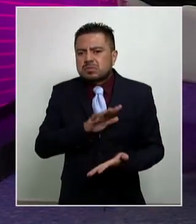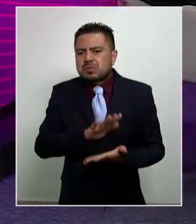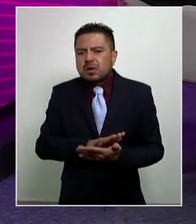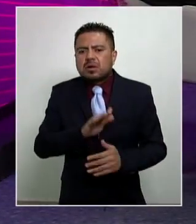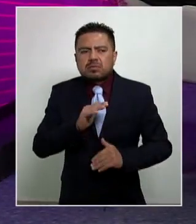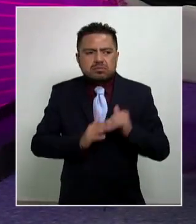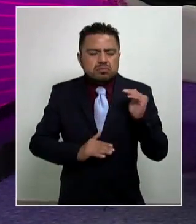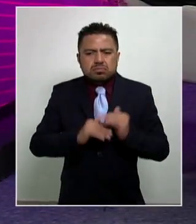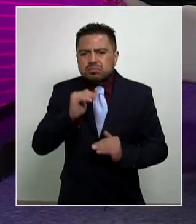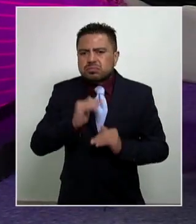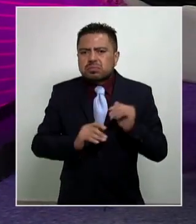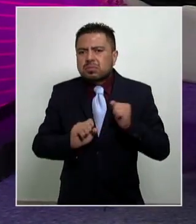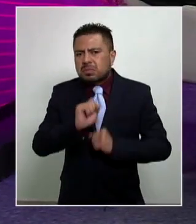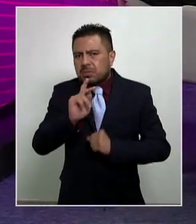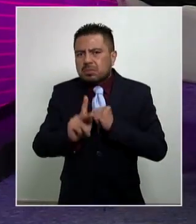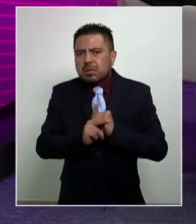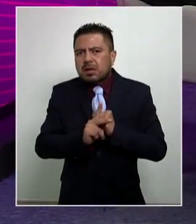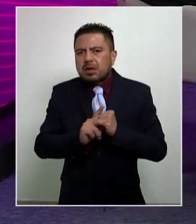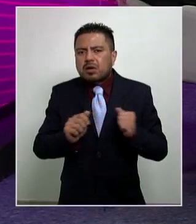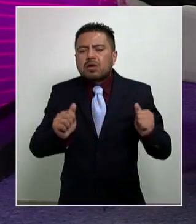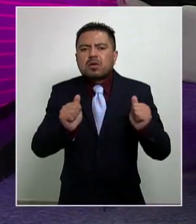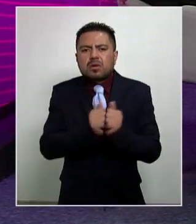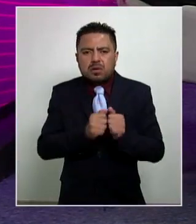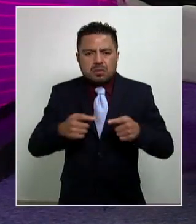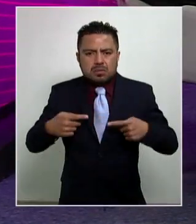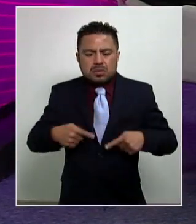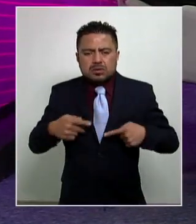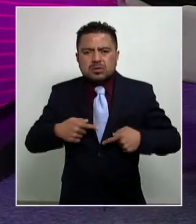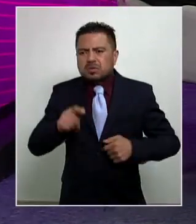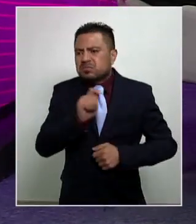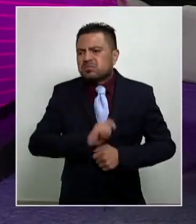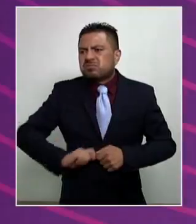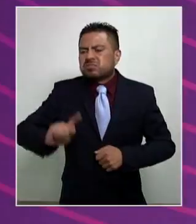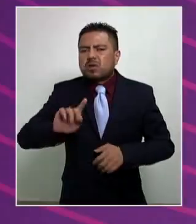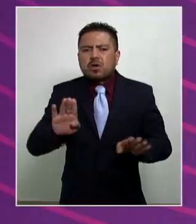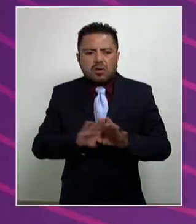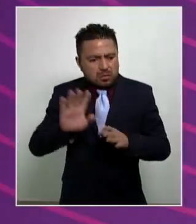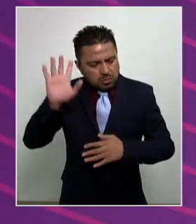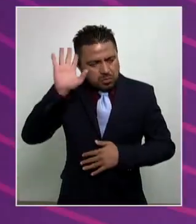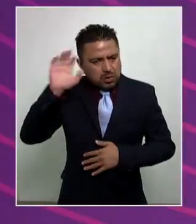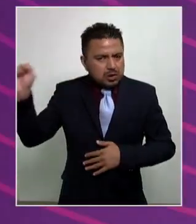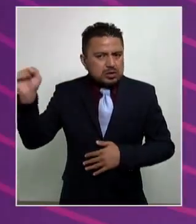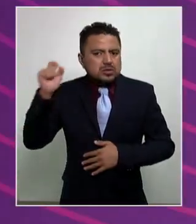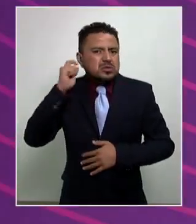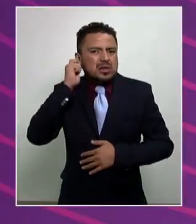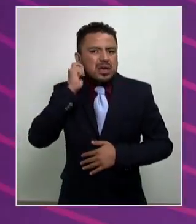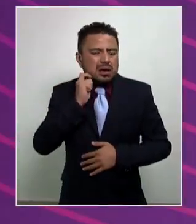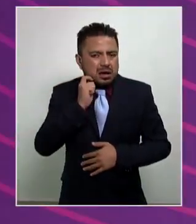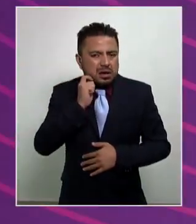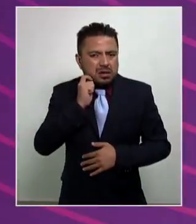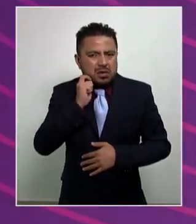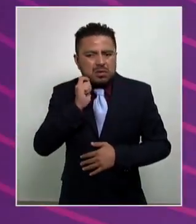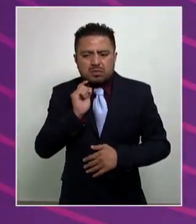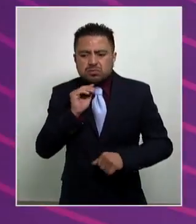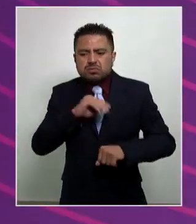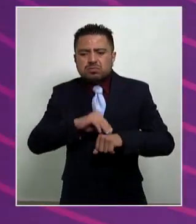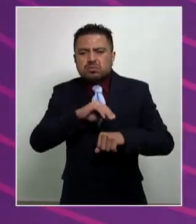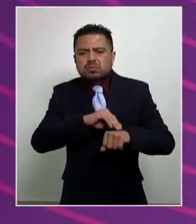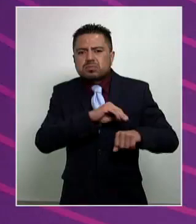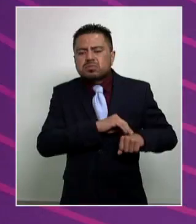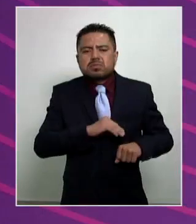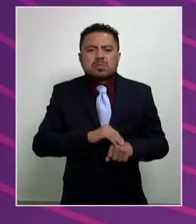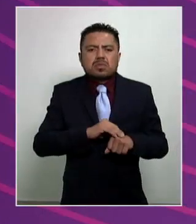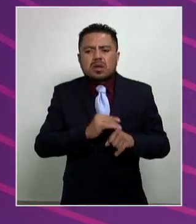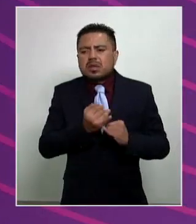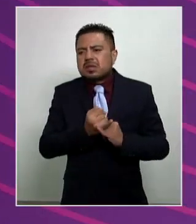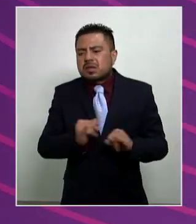la construcción de este país, con personajes históricos como Morelos, como Vicente Guerrero, que contribuyeron a la construcción